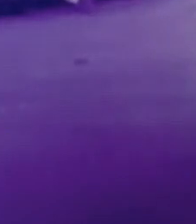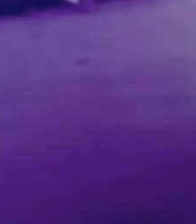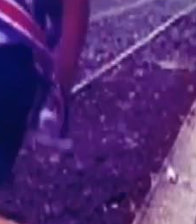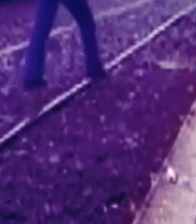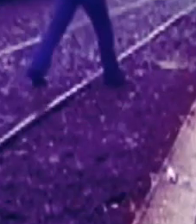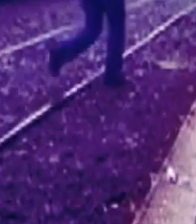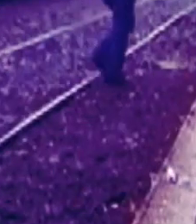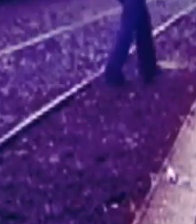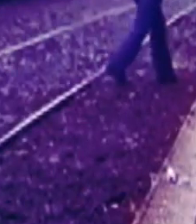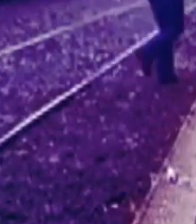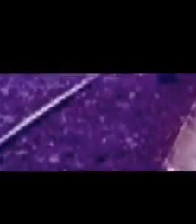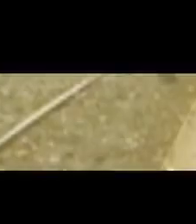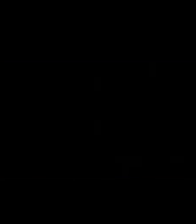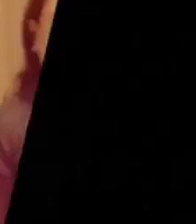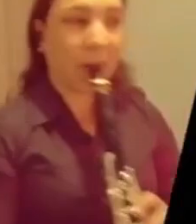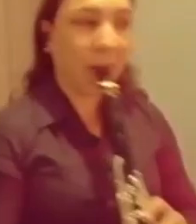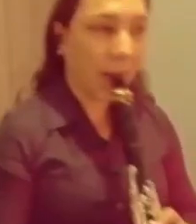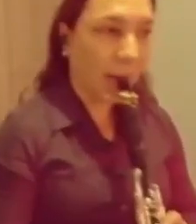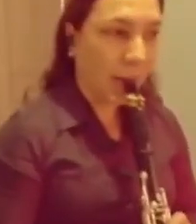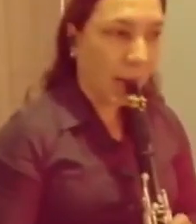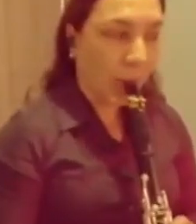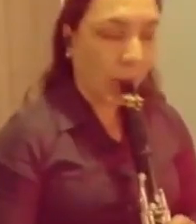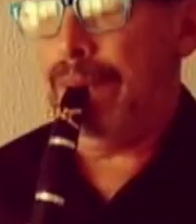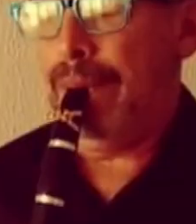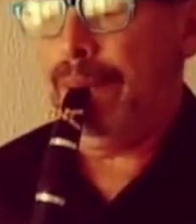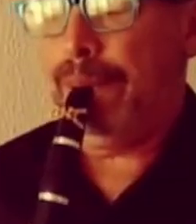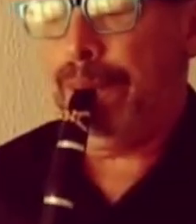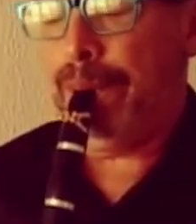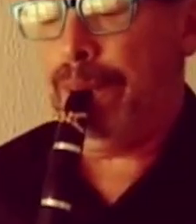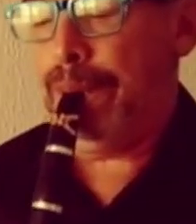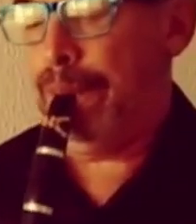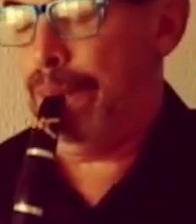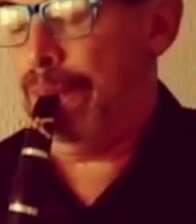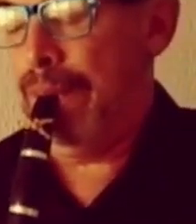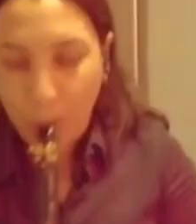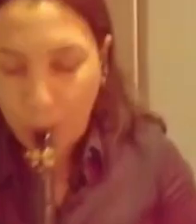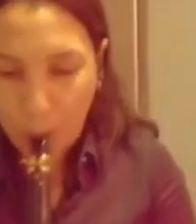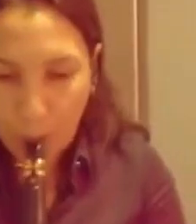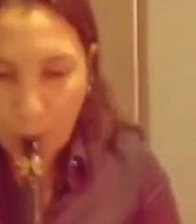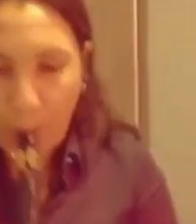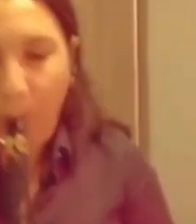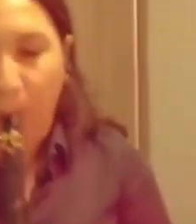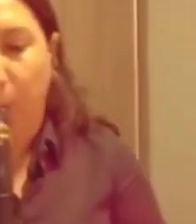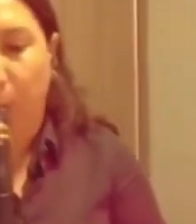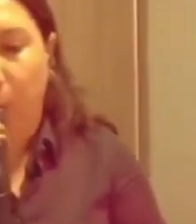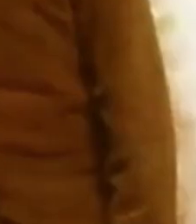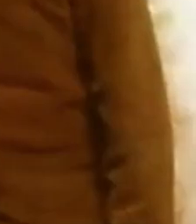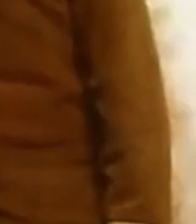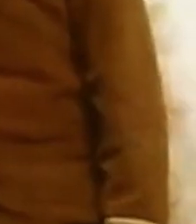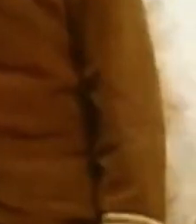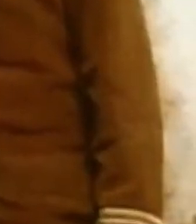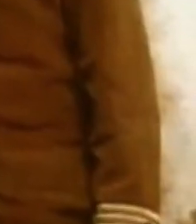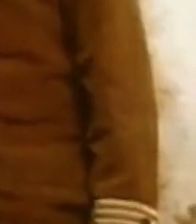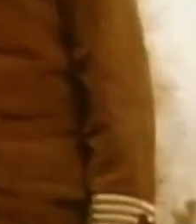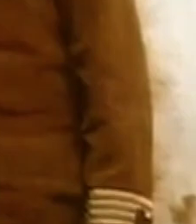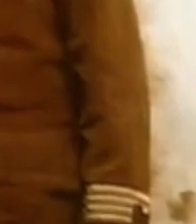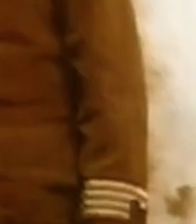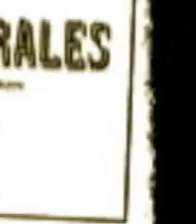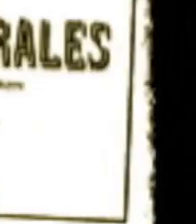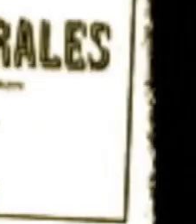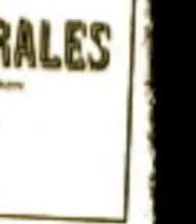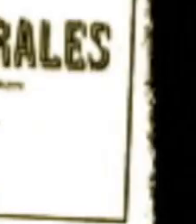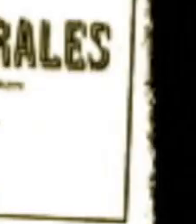sus derechos. Y de la mano de la Banda de Conciertos de Heredia, hacemos un homenaje al compositor Gordiano